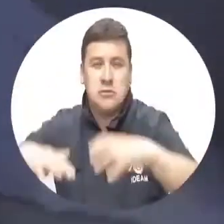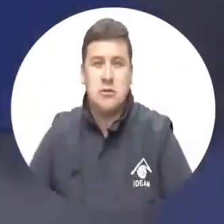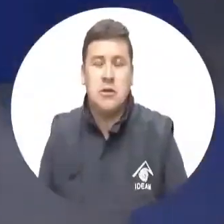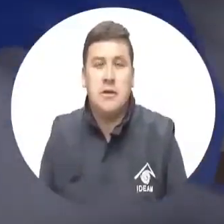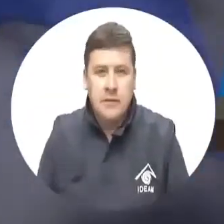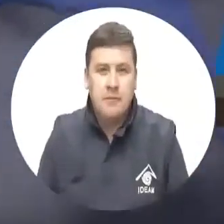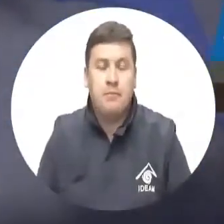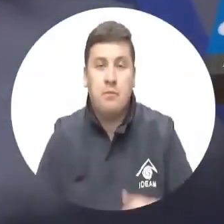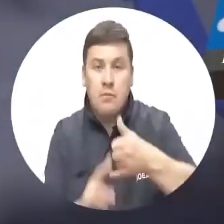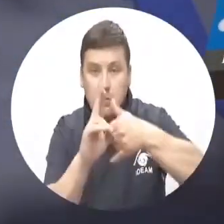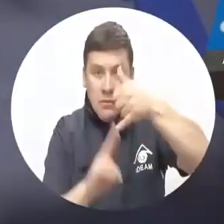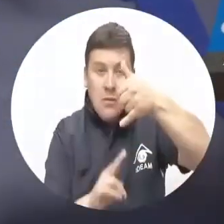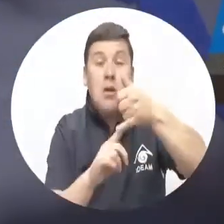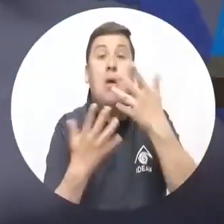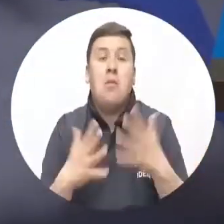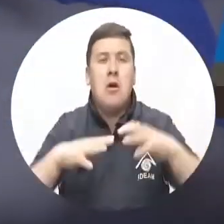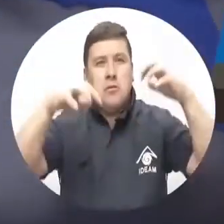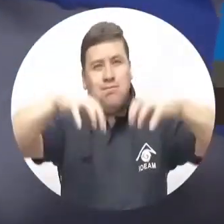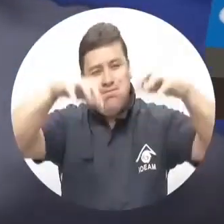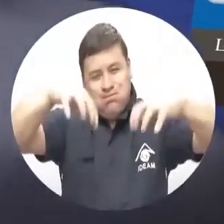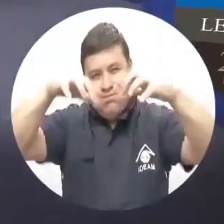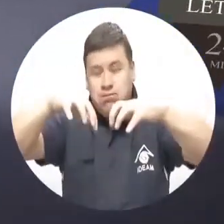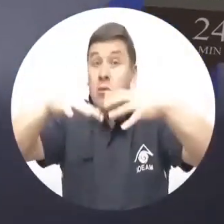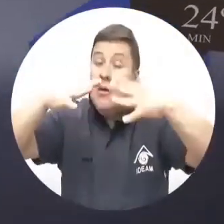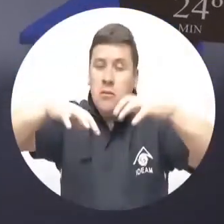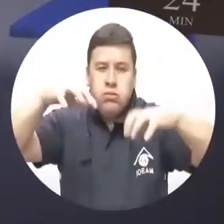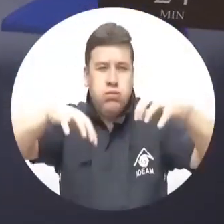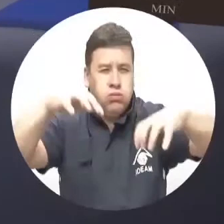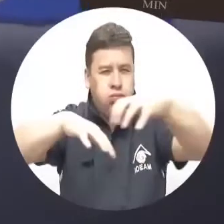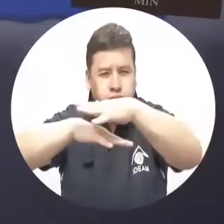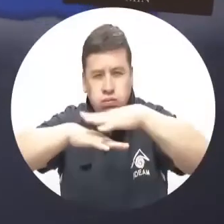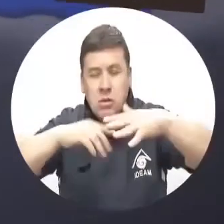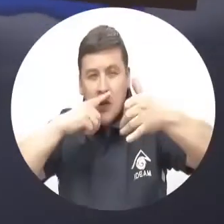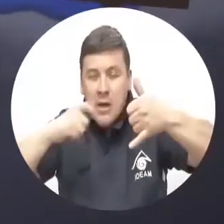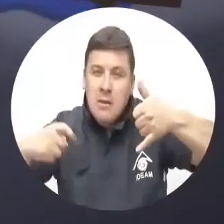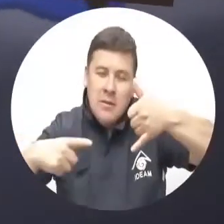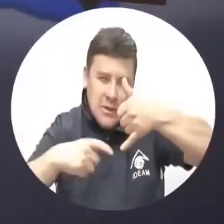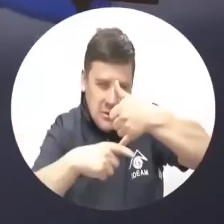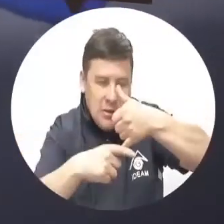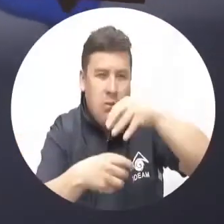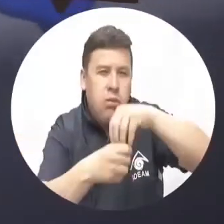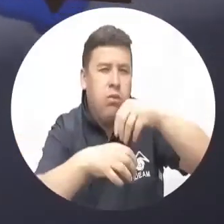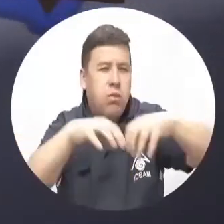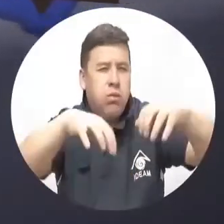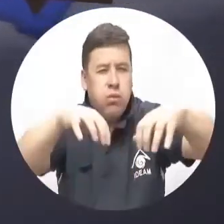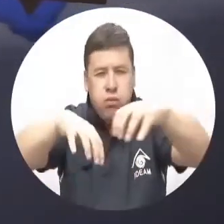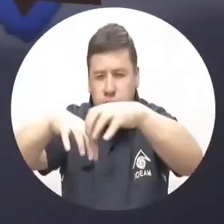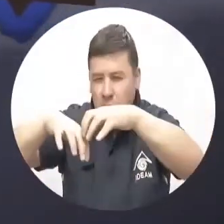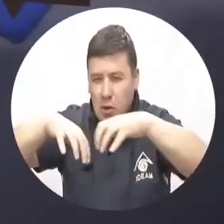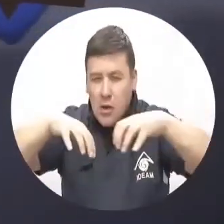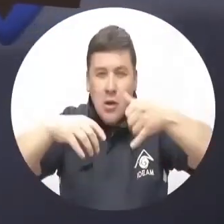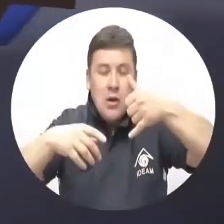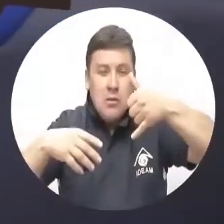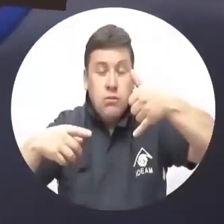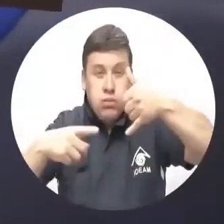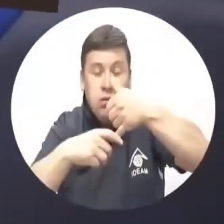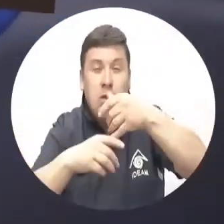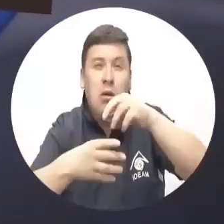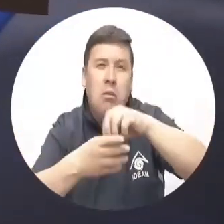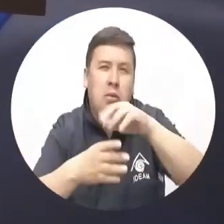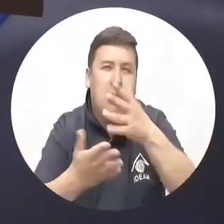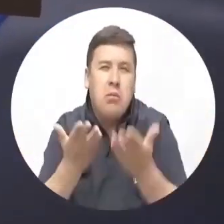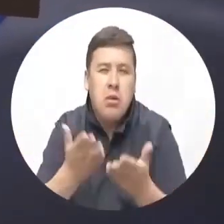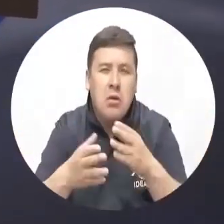Finalmente, en el sur del país habrá posibilidad de lluvias al oriente del Amazonas y en el trapecio amazónico, con tiempo seco en el resto de la región.